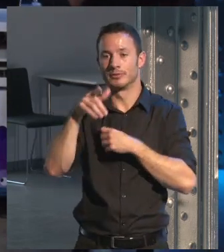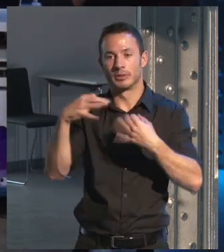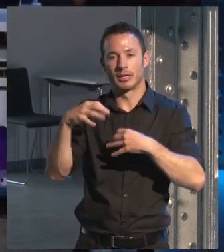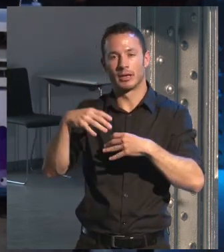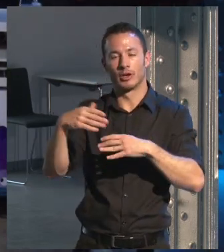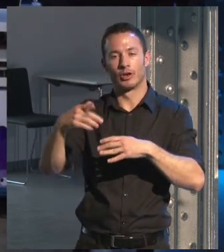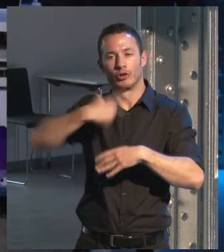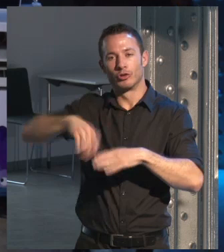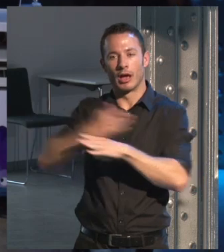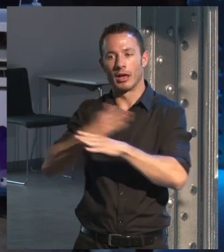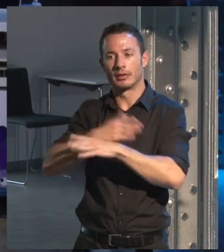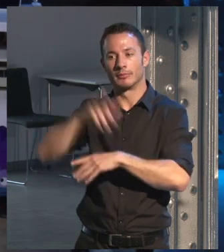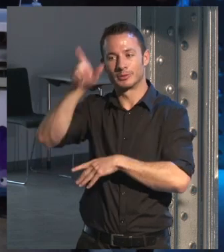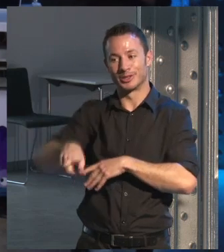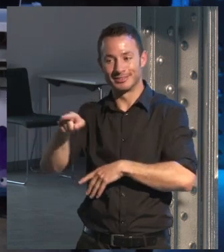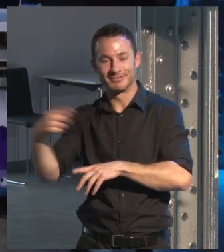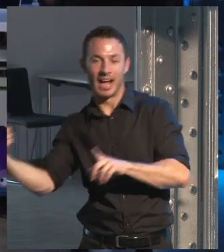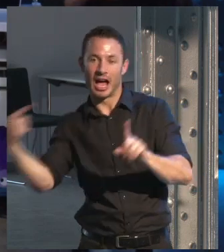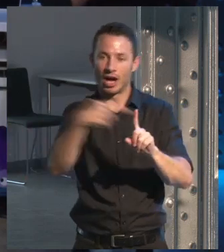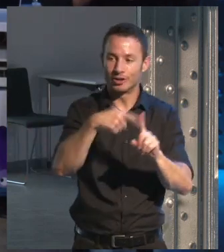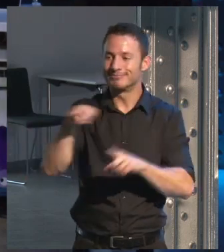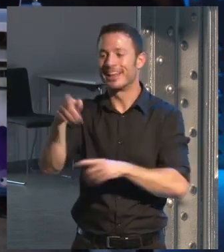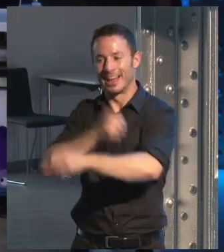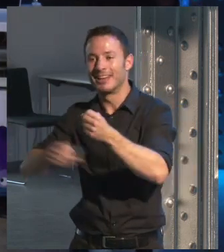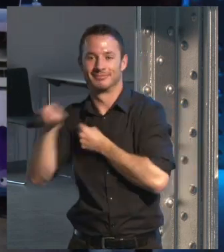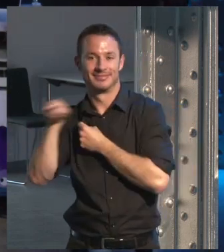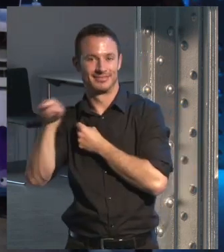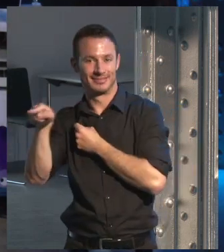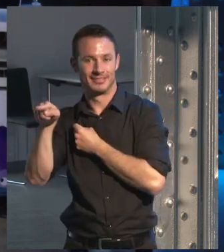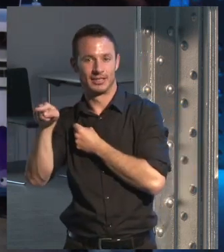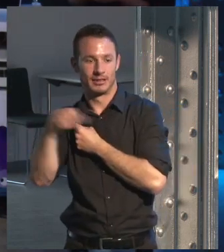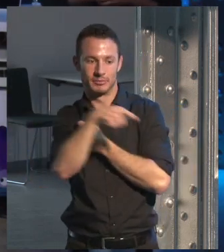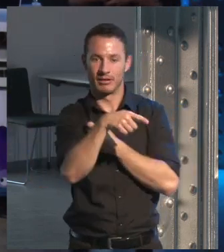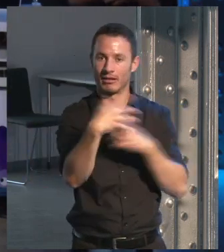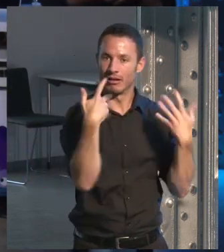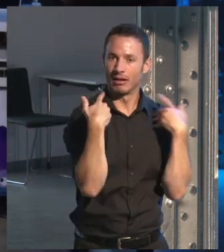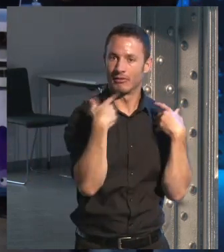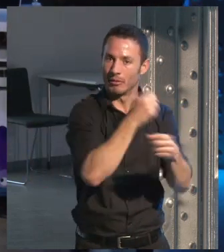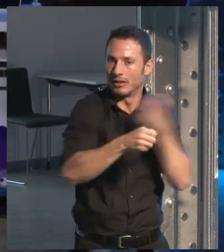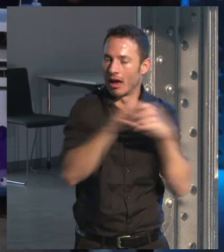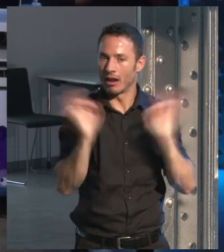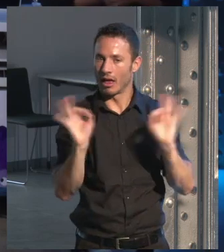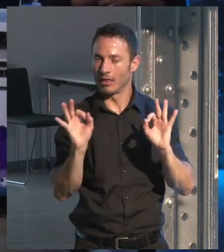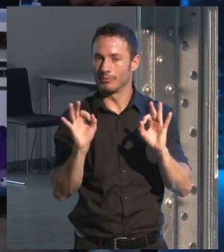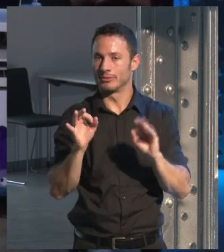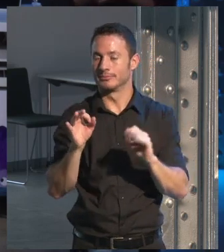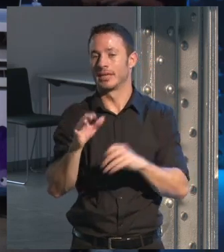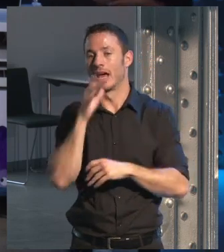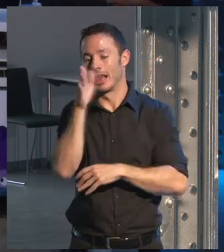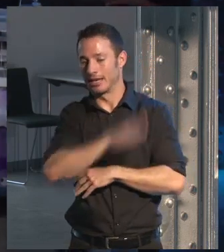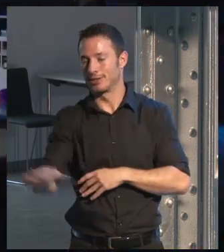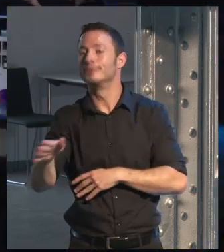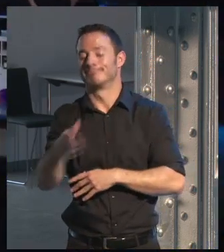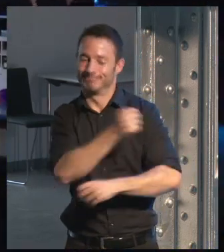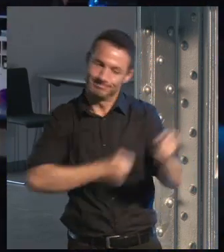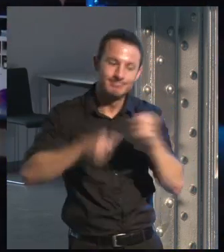acosador, que es lo que hacemos, o sea, vemos como la situación normal y empatizamos con él en lugar de con la niña que bueno, que realmente lo sufre. ¿Y esto